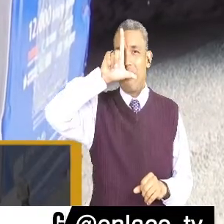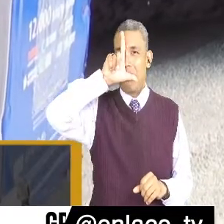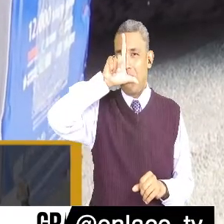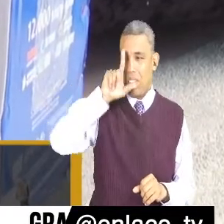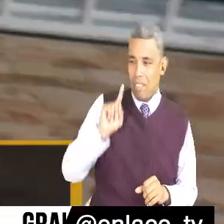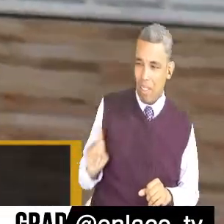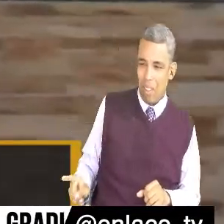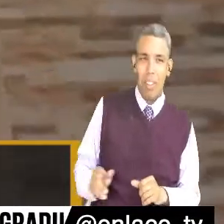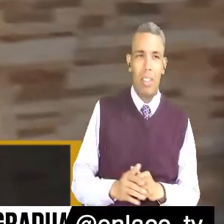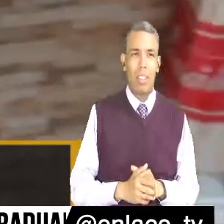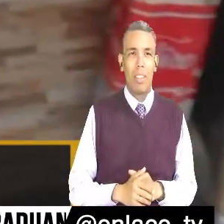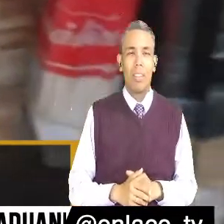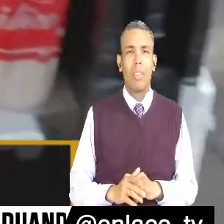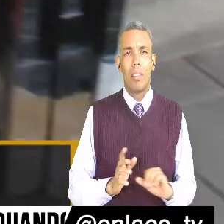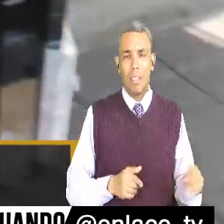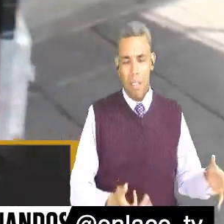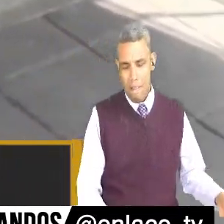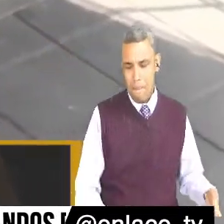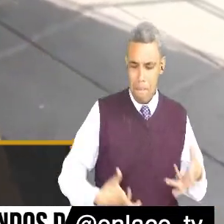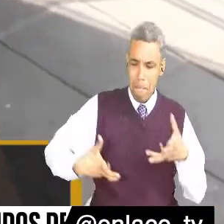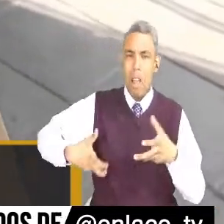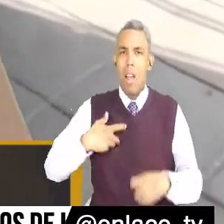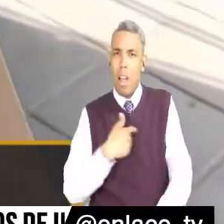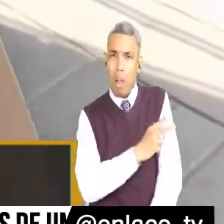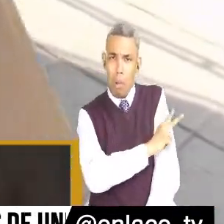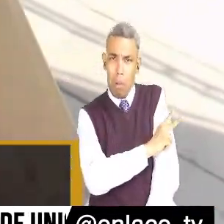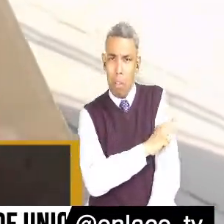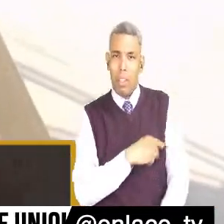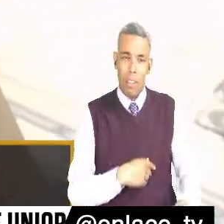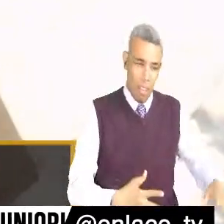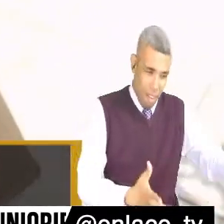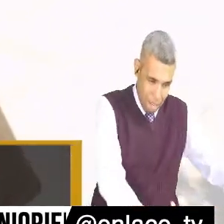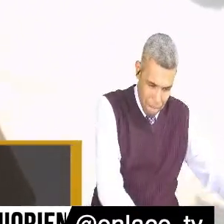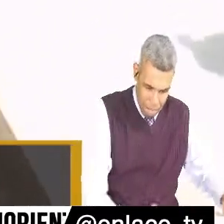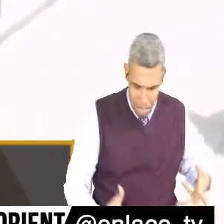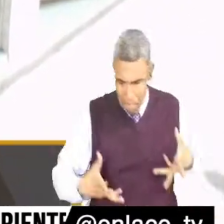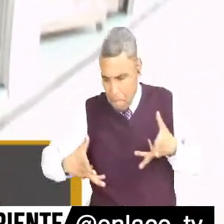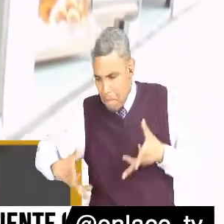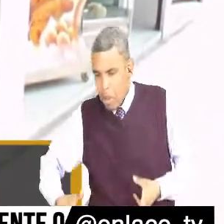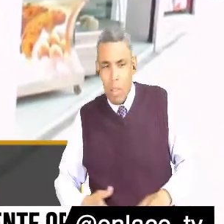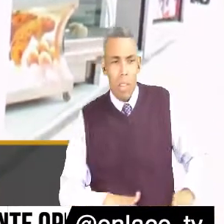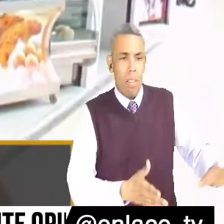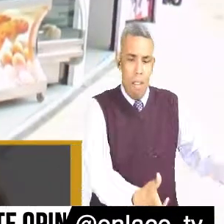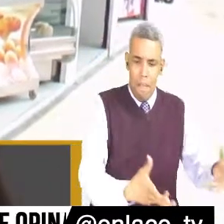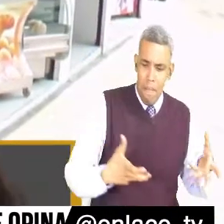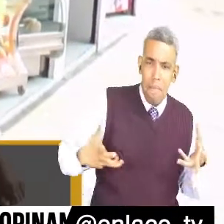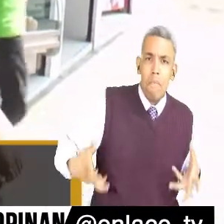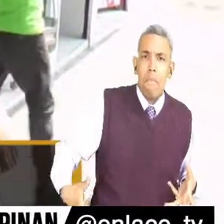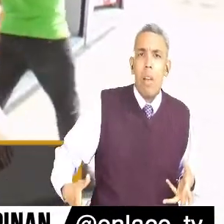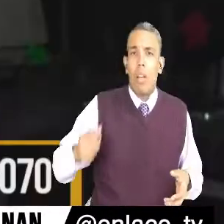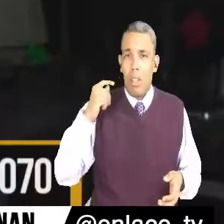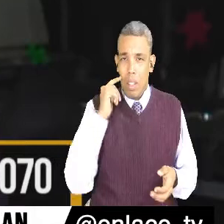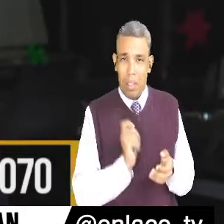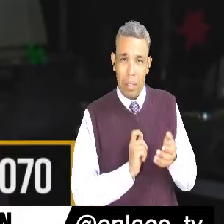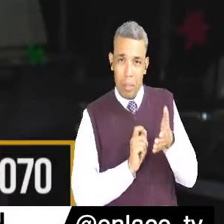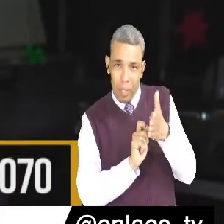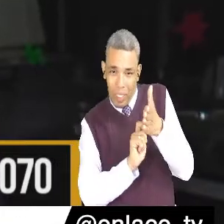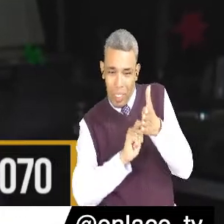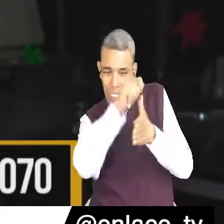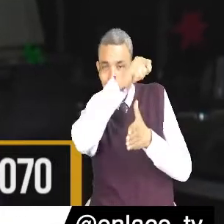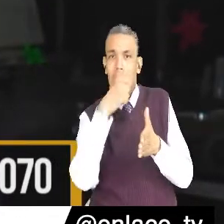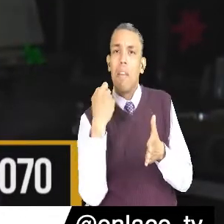llevados hasta un reconocido hotel a donde los ladrones enviaron a recogerlos, dejando como prenda de pago un cheque sin fondos. Los aires